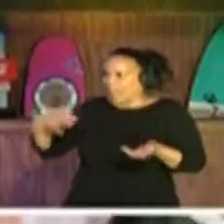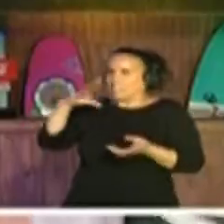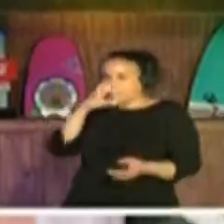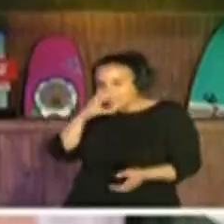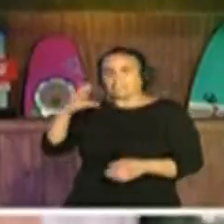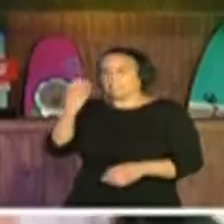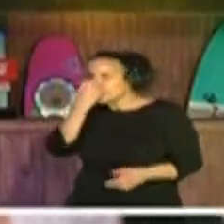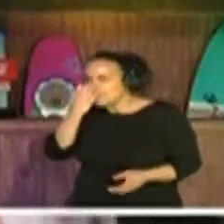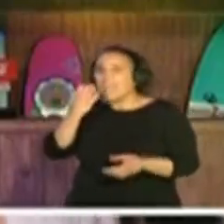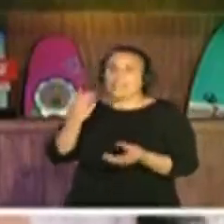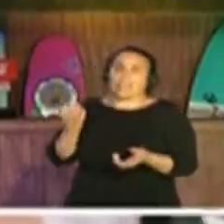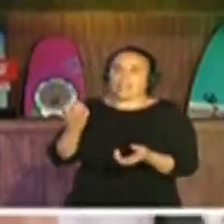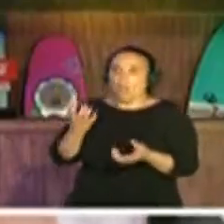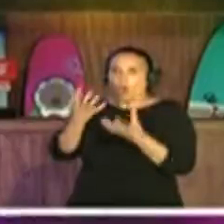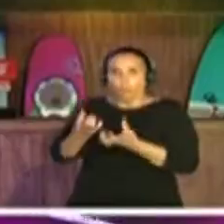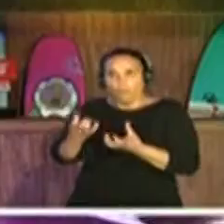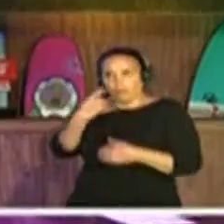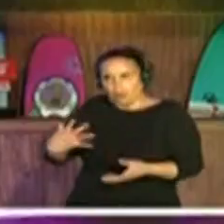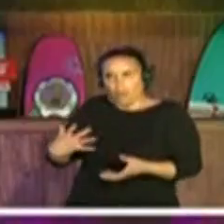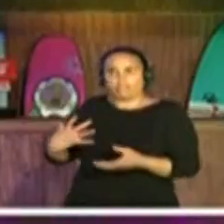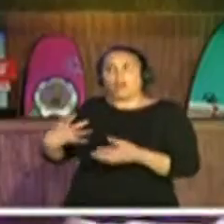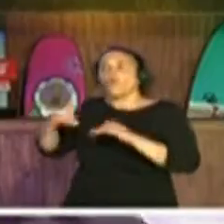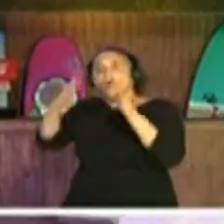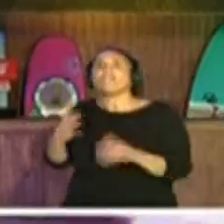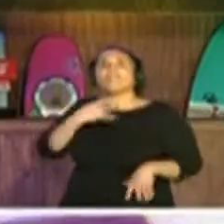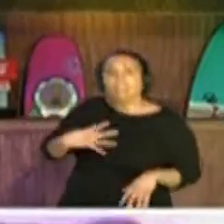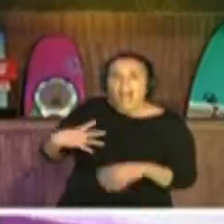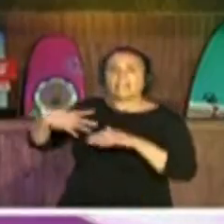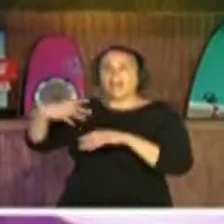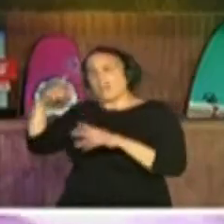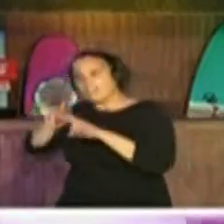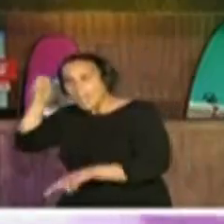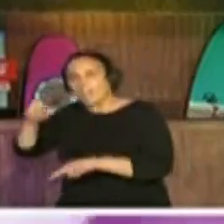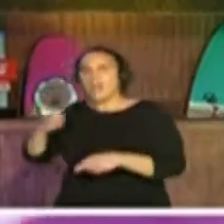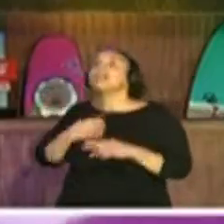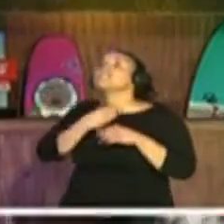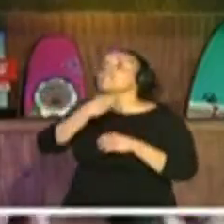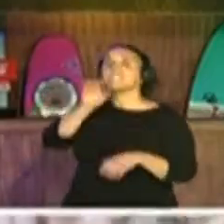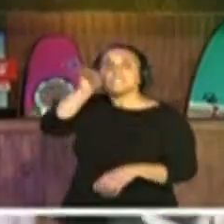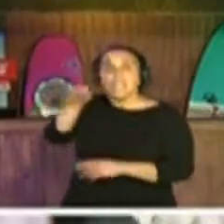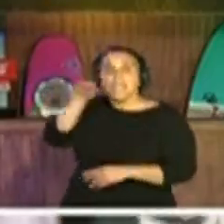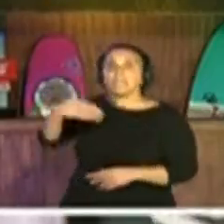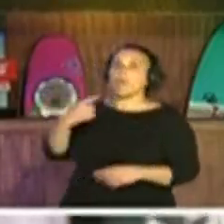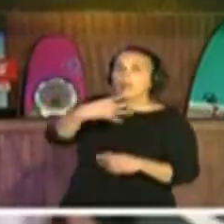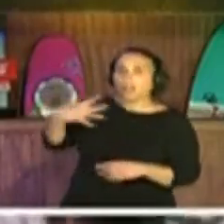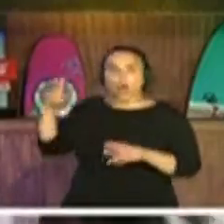ni cuevas blancas, ni cuevas negras, ni cisne cuello blanco, ni cisne cuello negro.